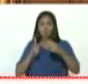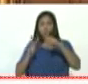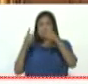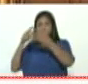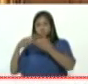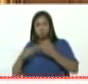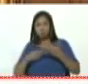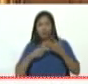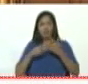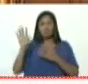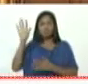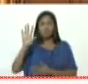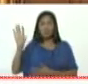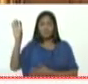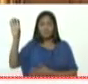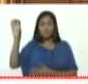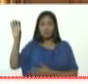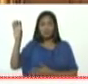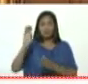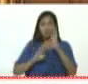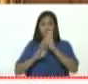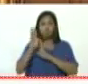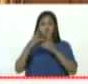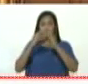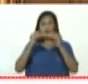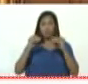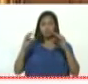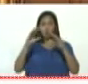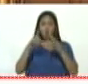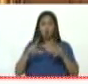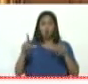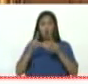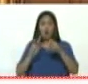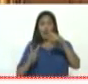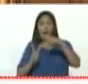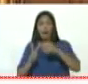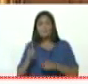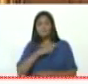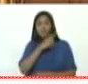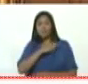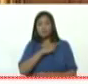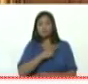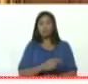variedades del país y superen rating a todos los canales, incluyendo a Benevisión.